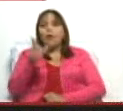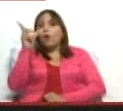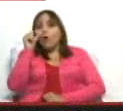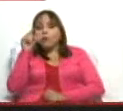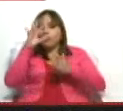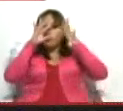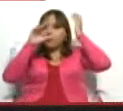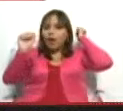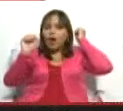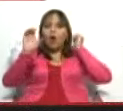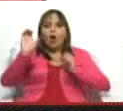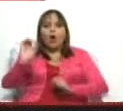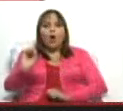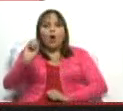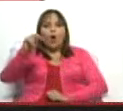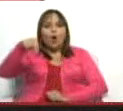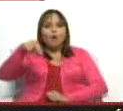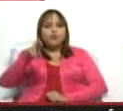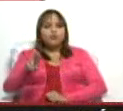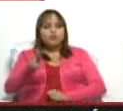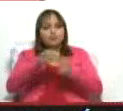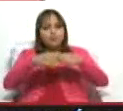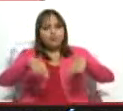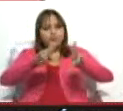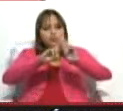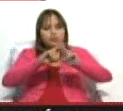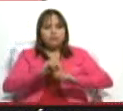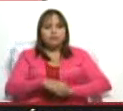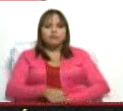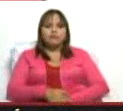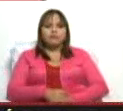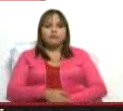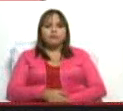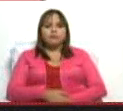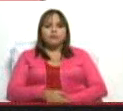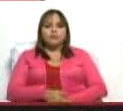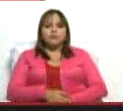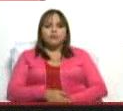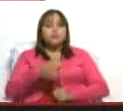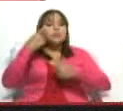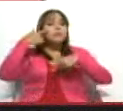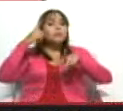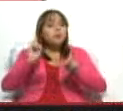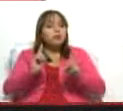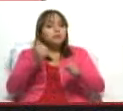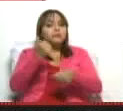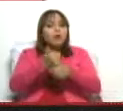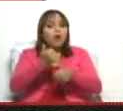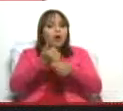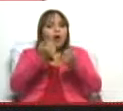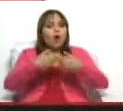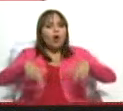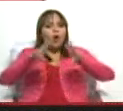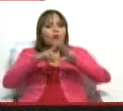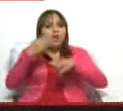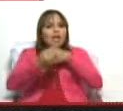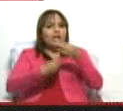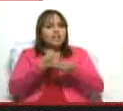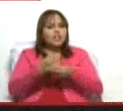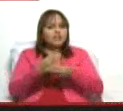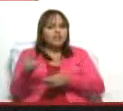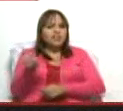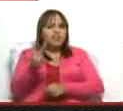la ONU, supuestos técnicos de la ONU, que estaban aquí en Venezuela haciendo